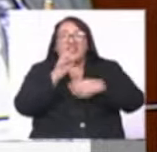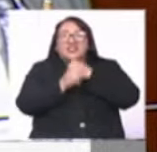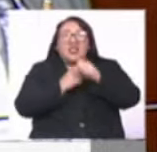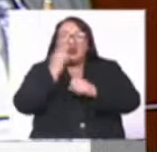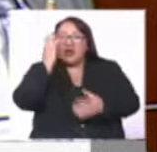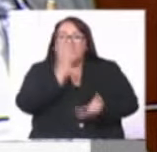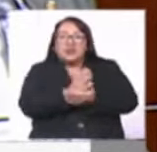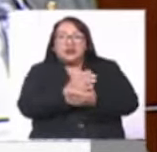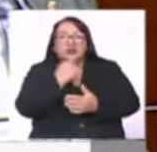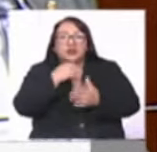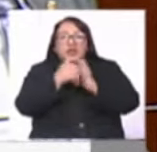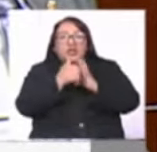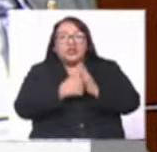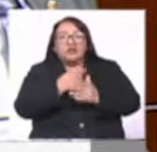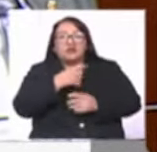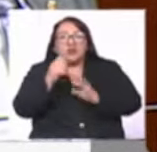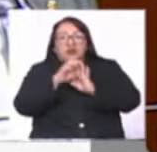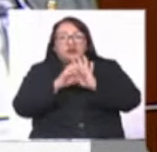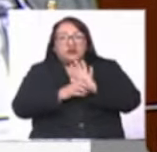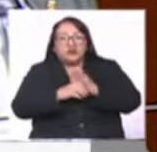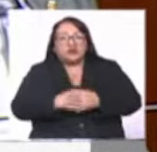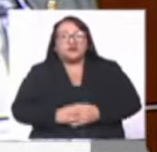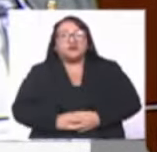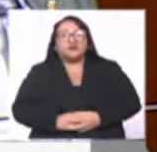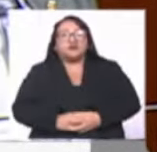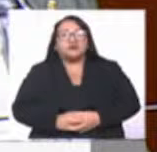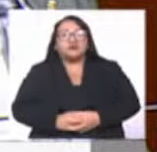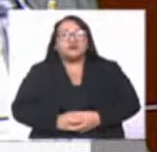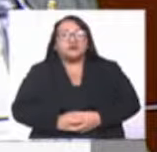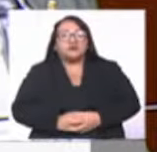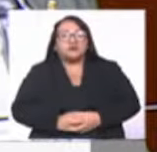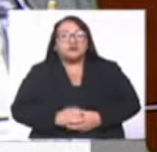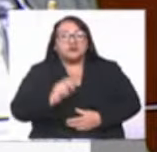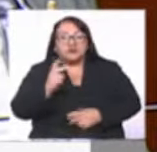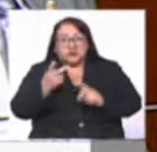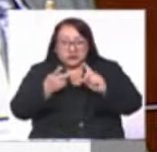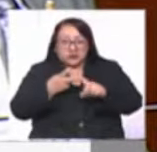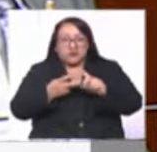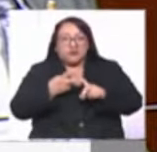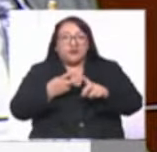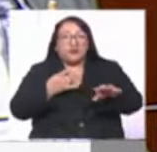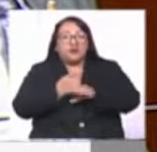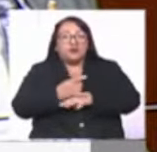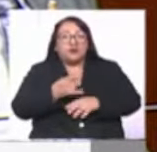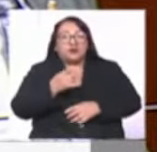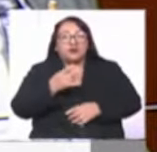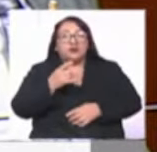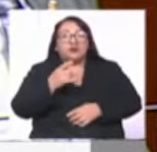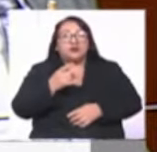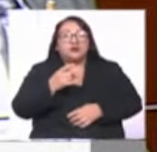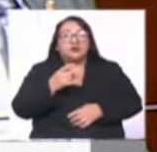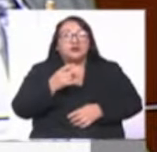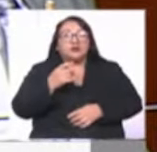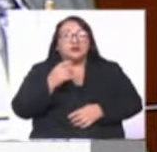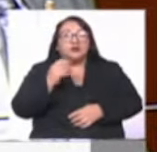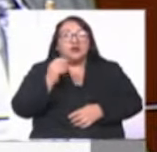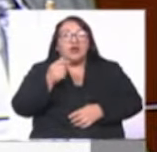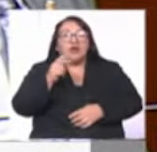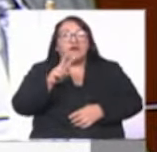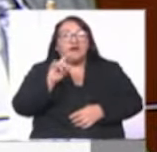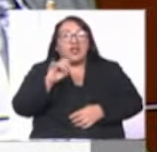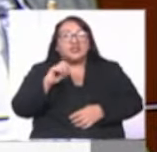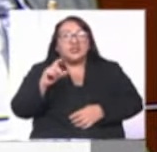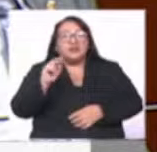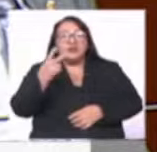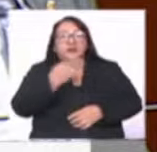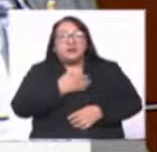conforme lo establece el artículo de la constitución política del Estado segundo acusar al Señor Aldo Alejandro Vázquez Ríos vicepresidente de